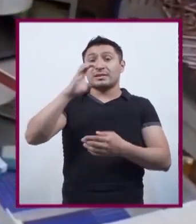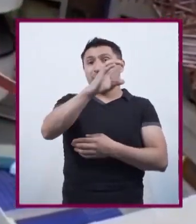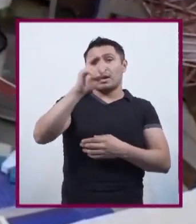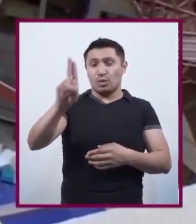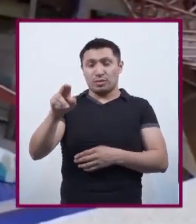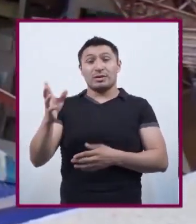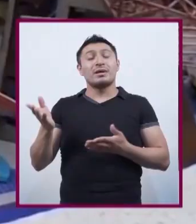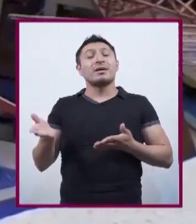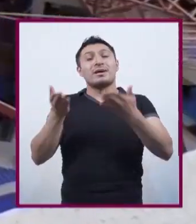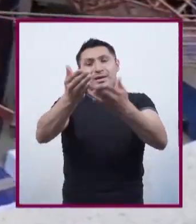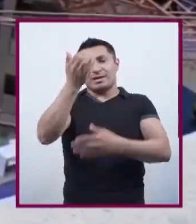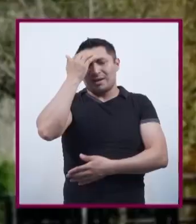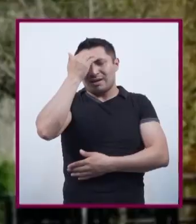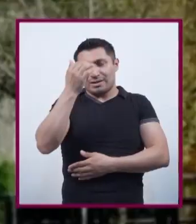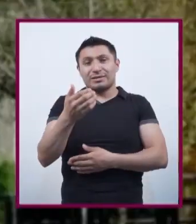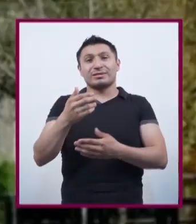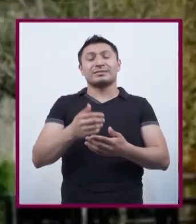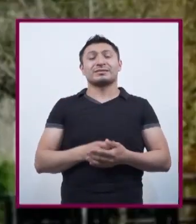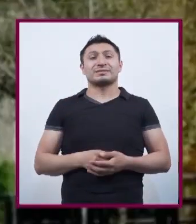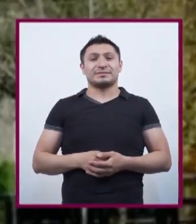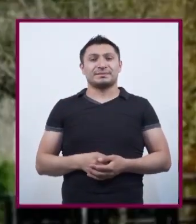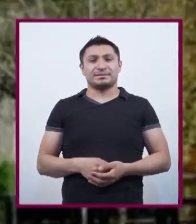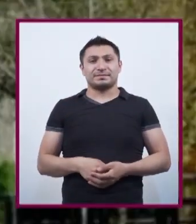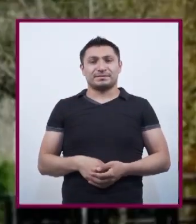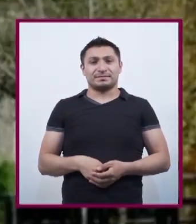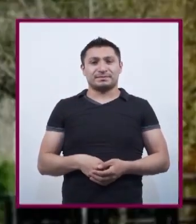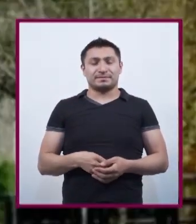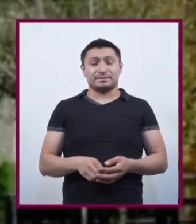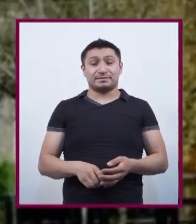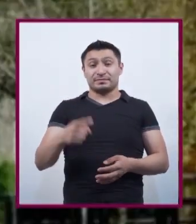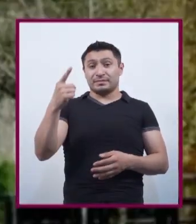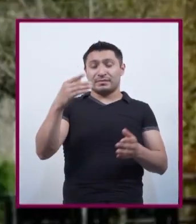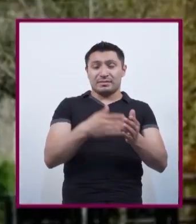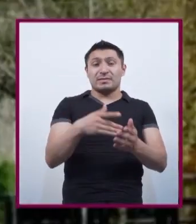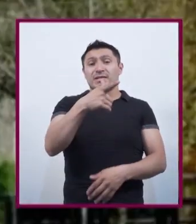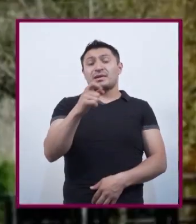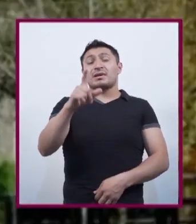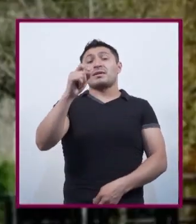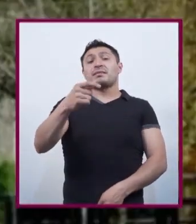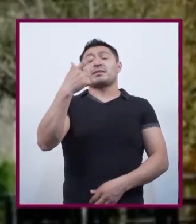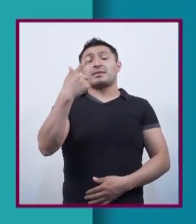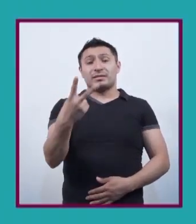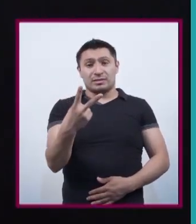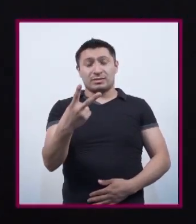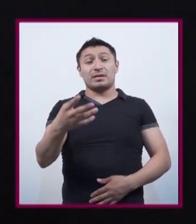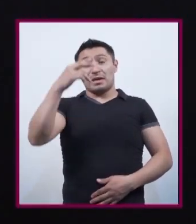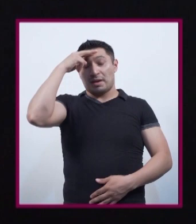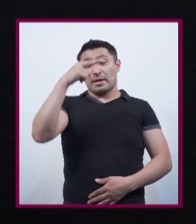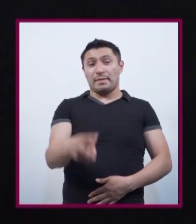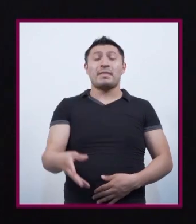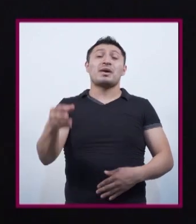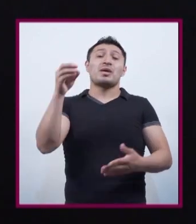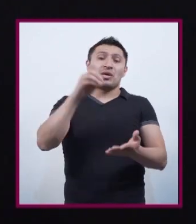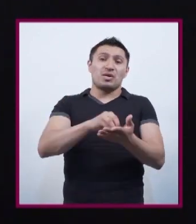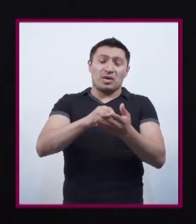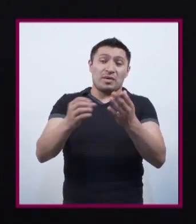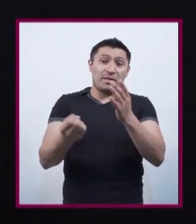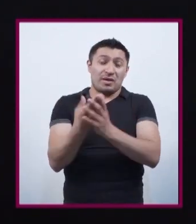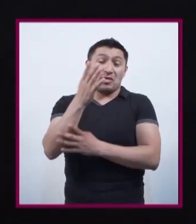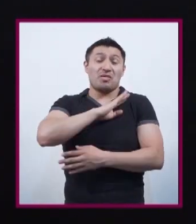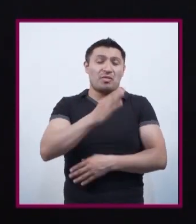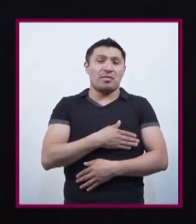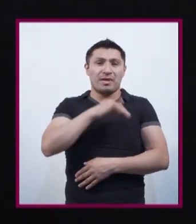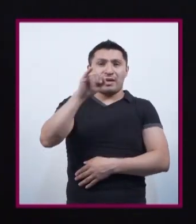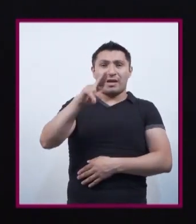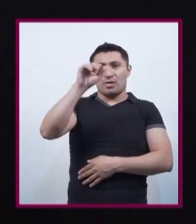ciudad universitaria. Vamos pues, te invito a conocer la Hemeroteca Nacional de México. En 1722, cuando